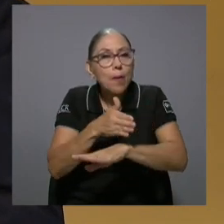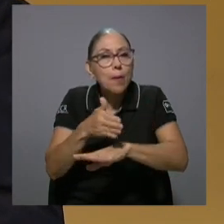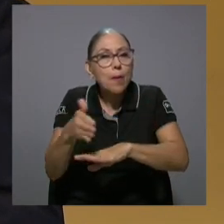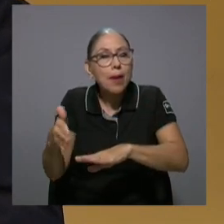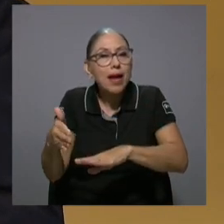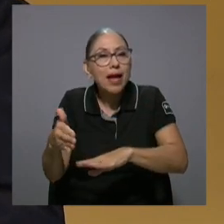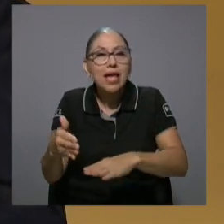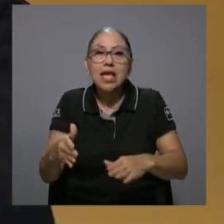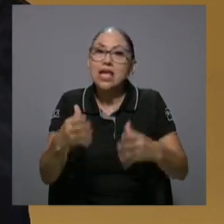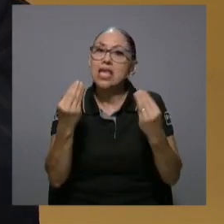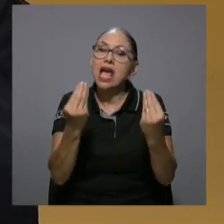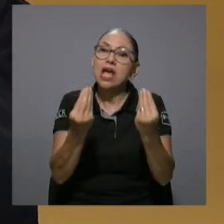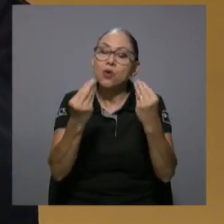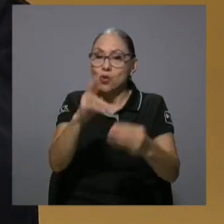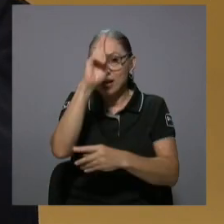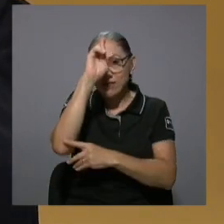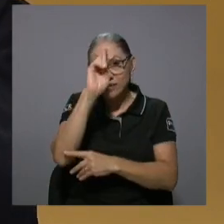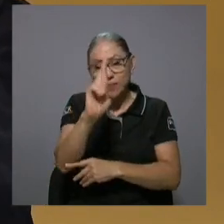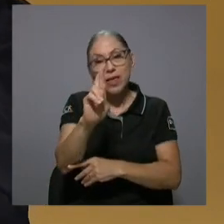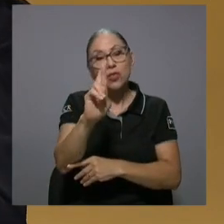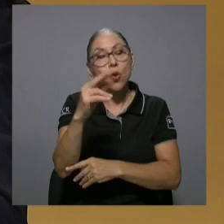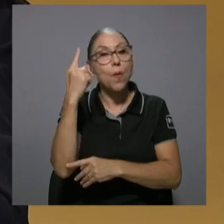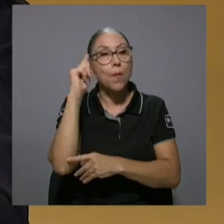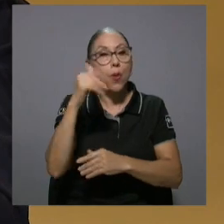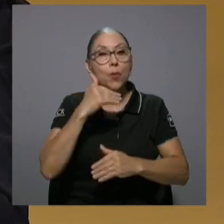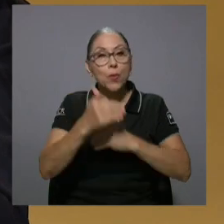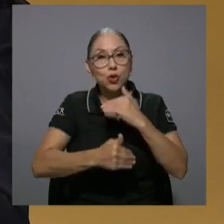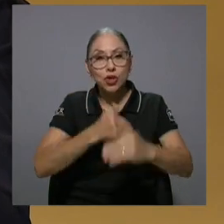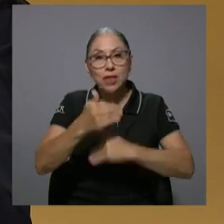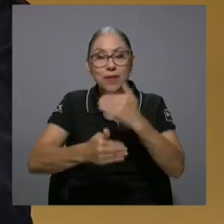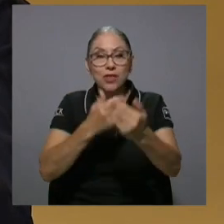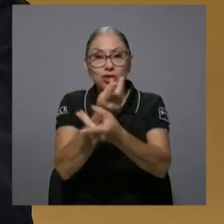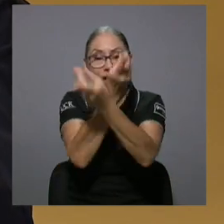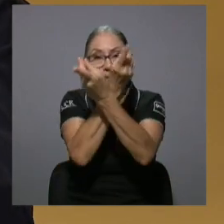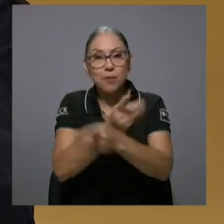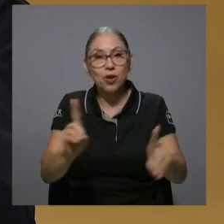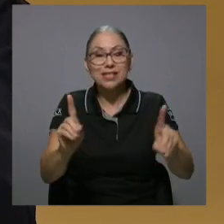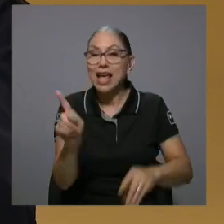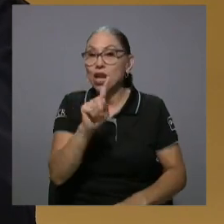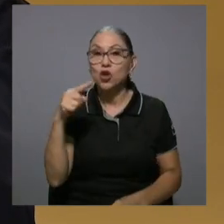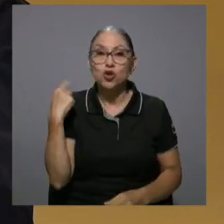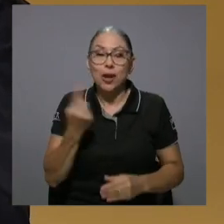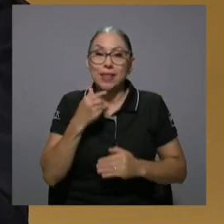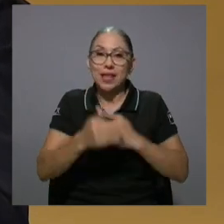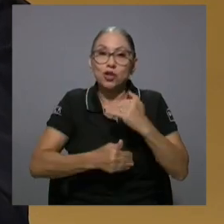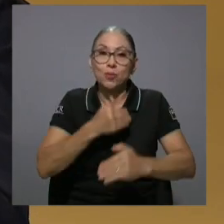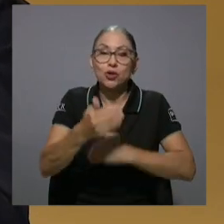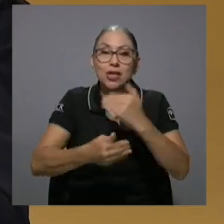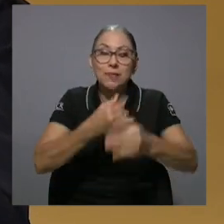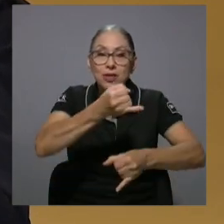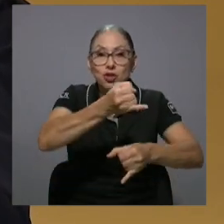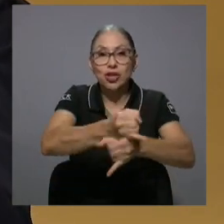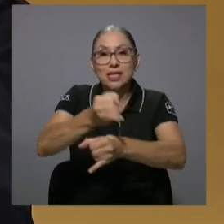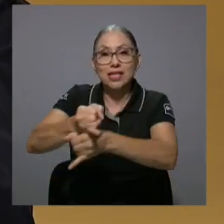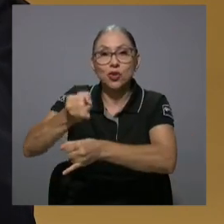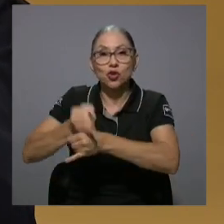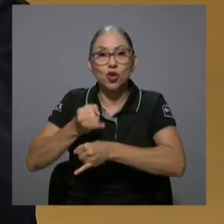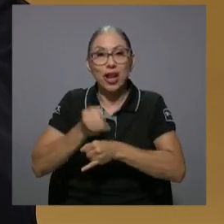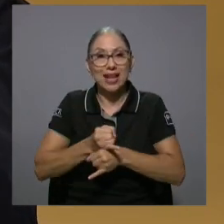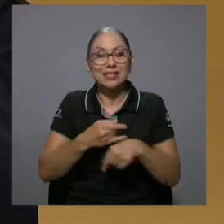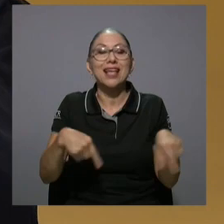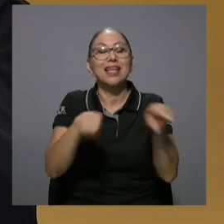gran respeto por los procedimientos de la democracia, no solo los procedimientos institucionales, sino